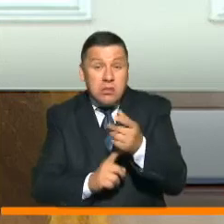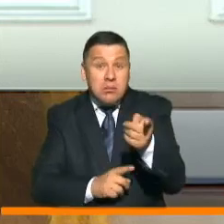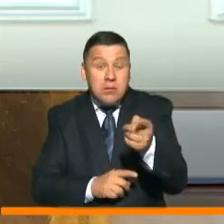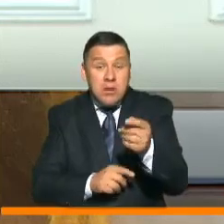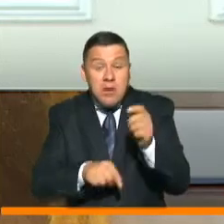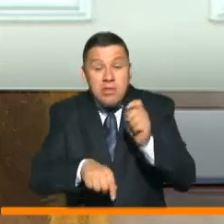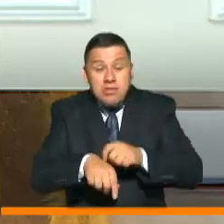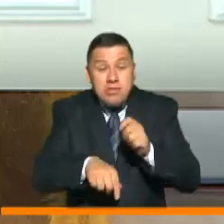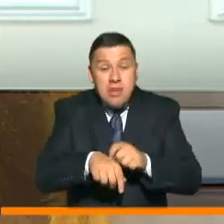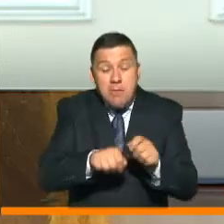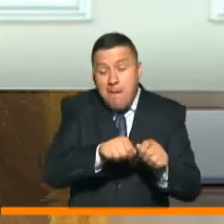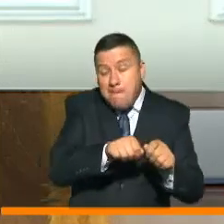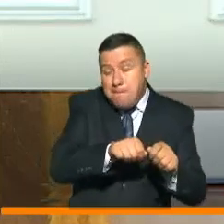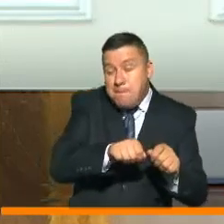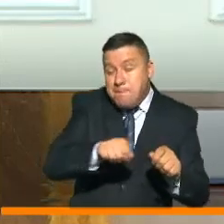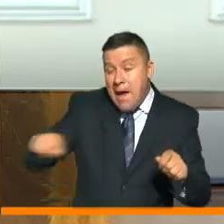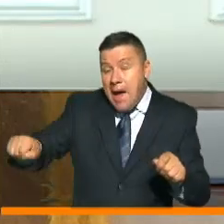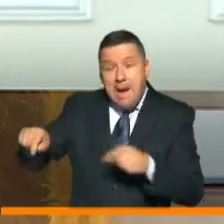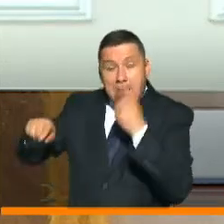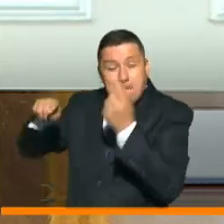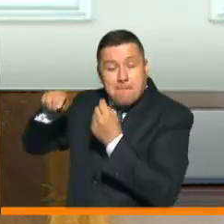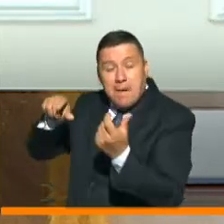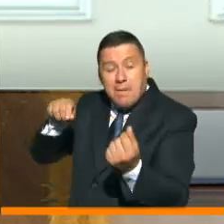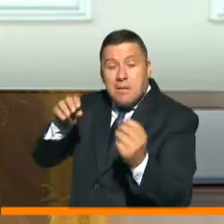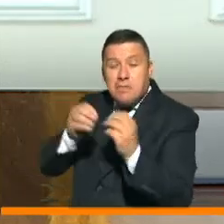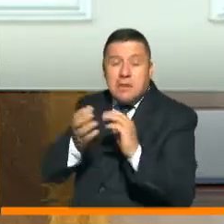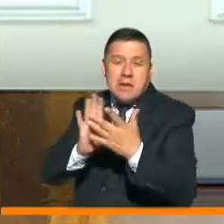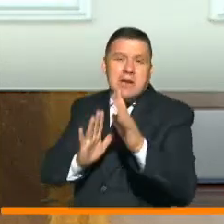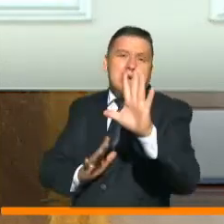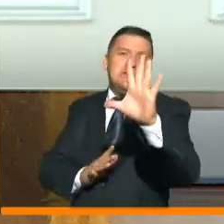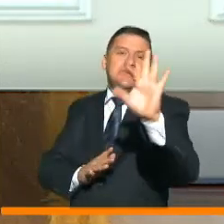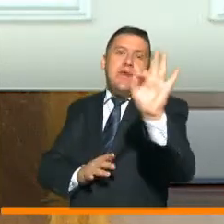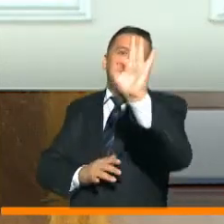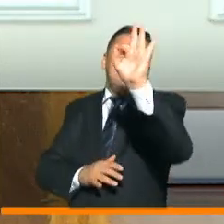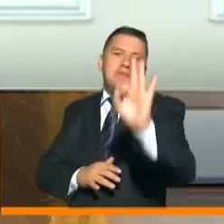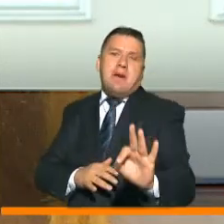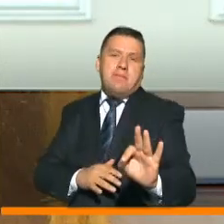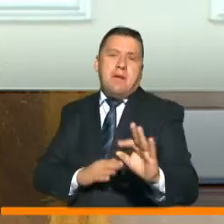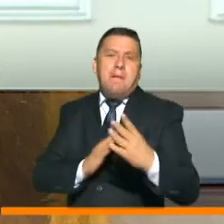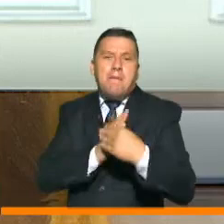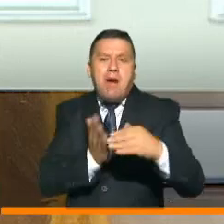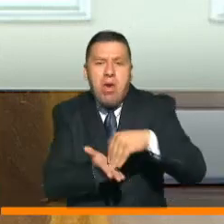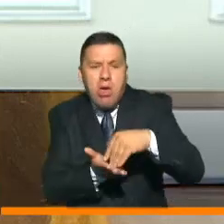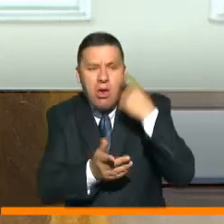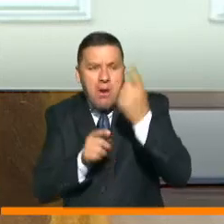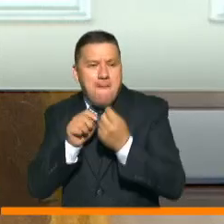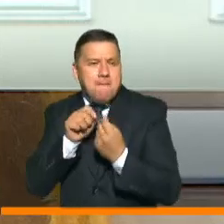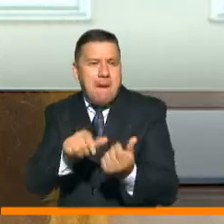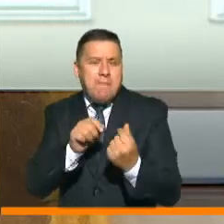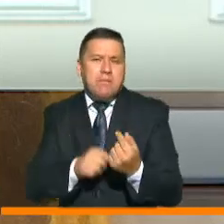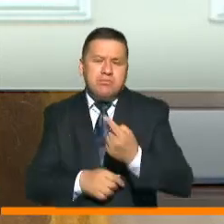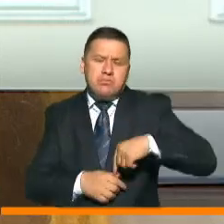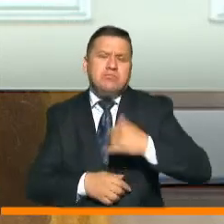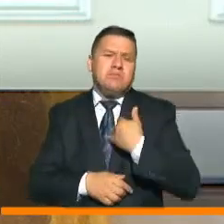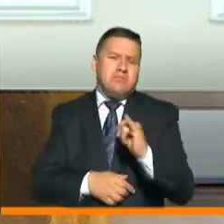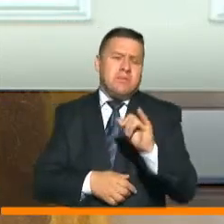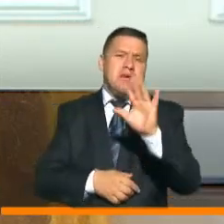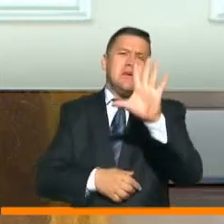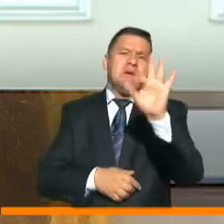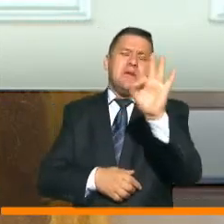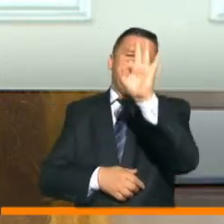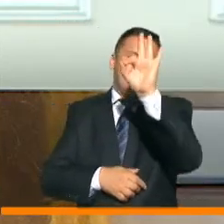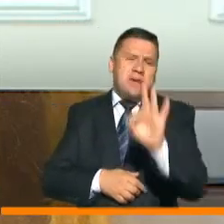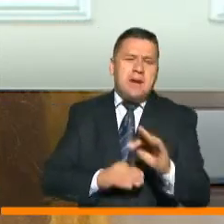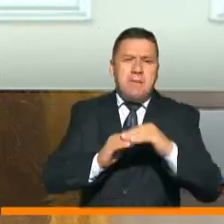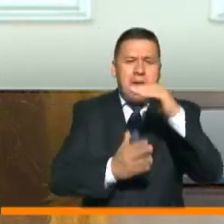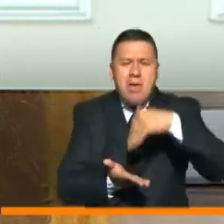la extensión de estos programas sociales podrán llegar al 50% de la población más vulnerable de Colombia. Nosotros llegamos a ese